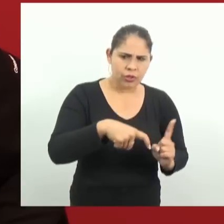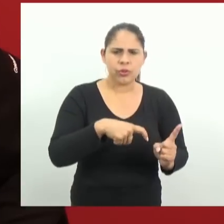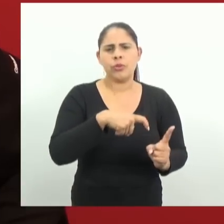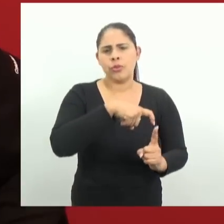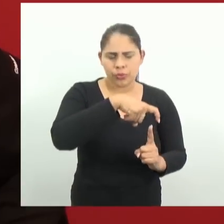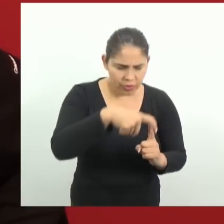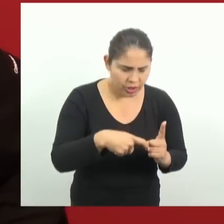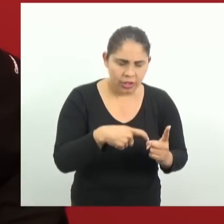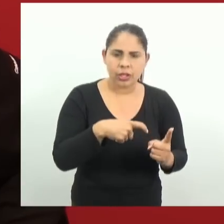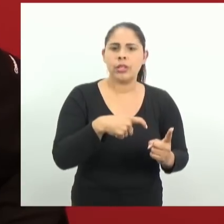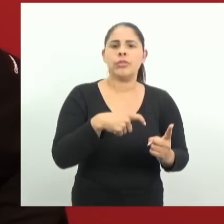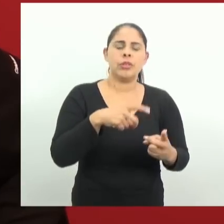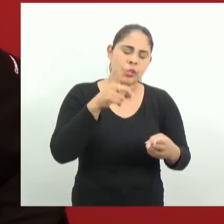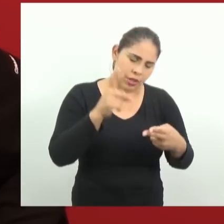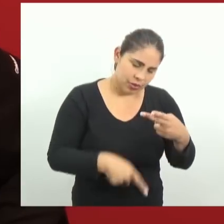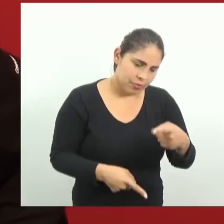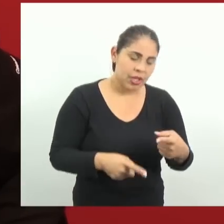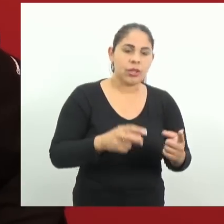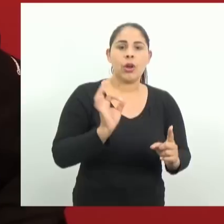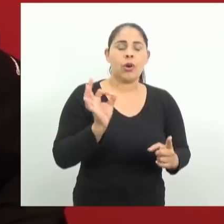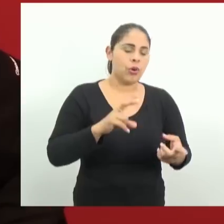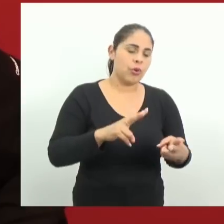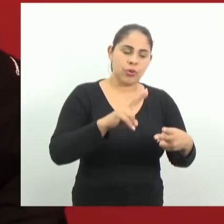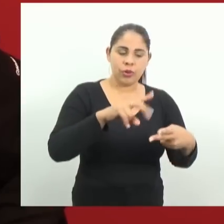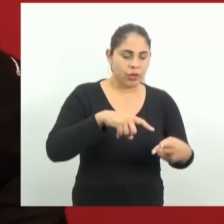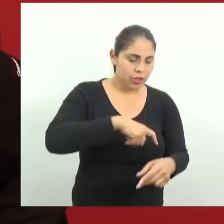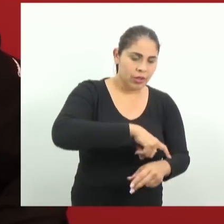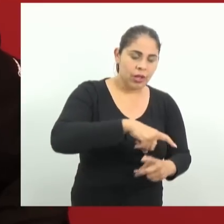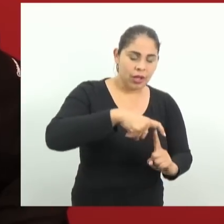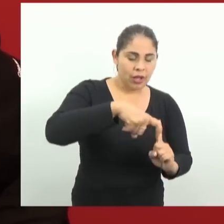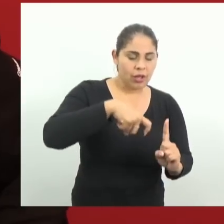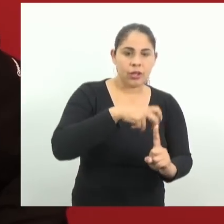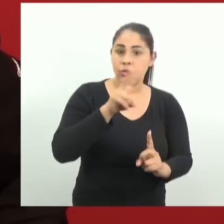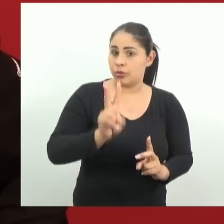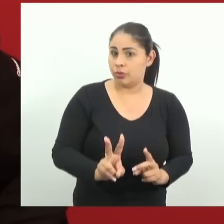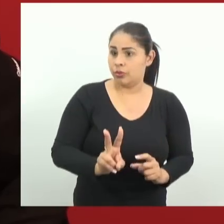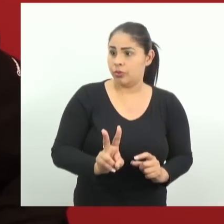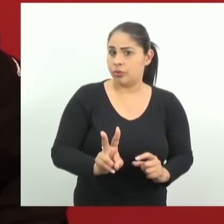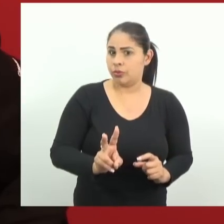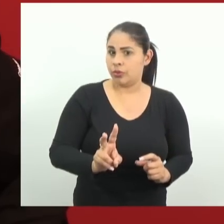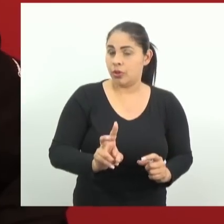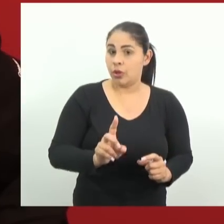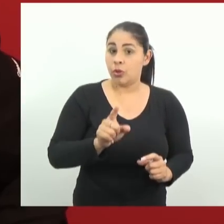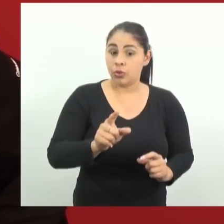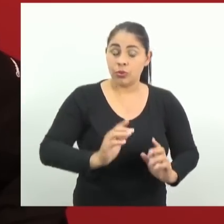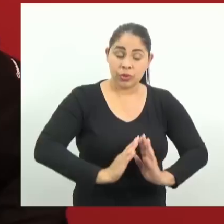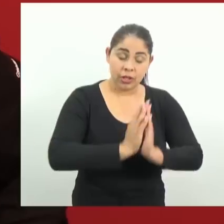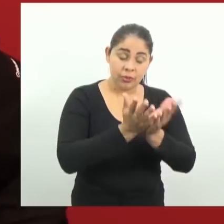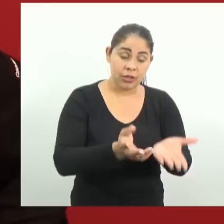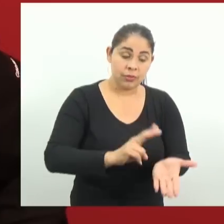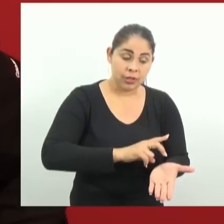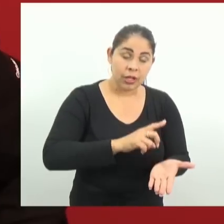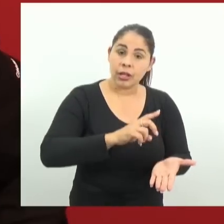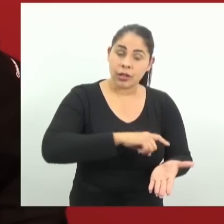Pastor, en 2 años, vale, en 2 años, de acuerdo. El que lea la Biblia completa entre